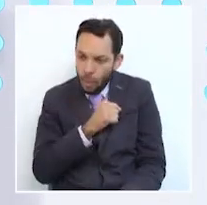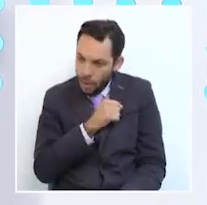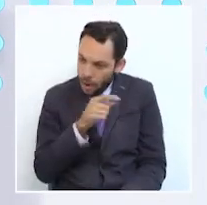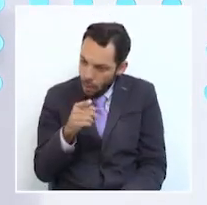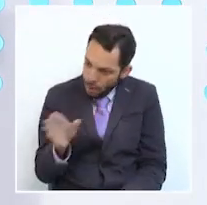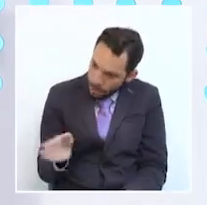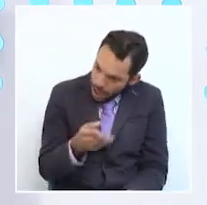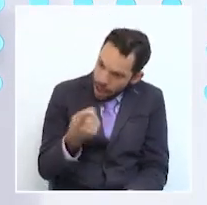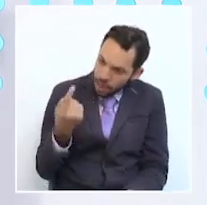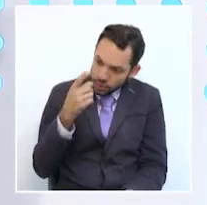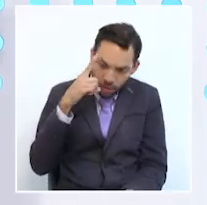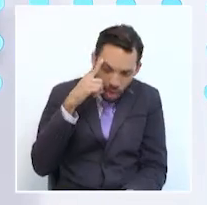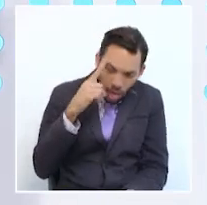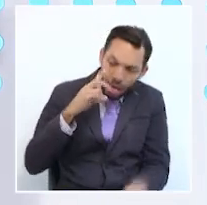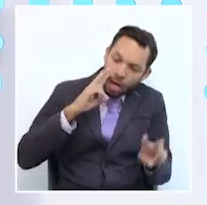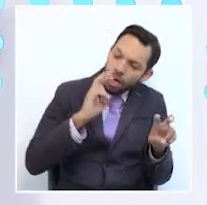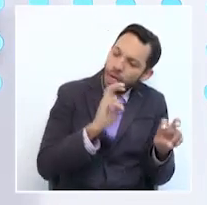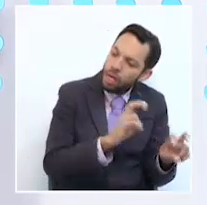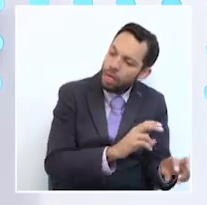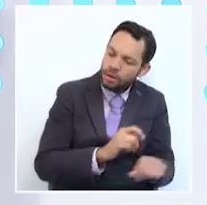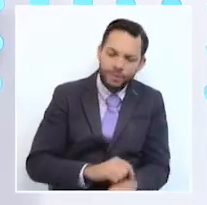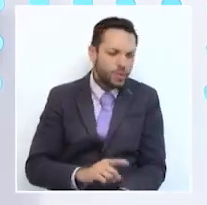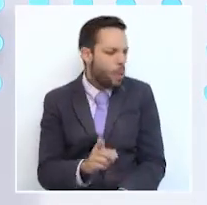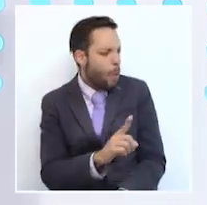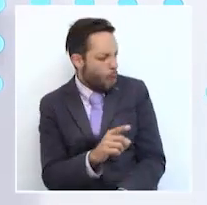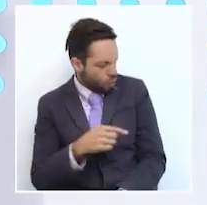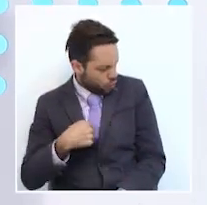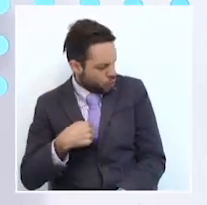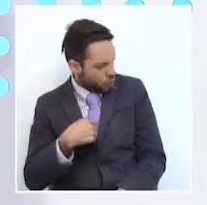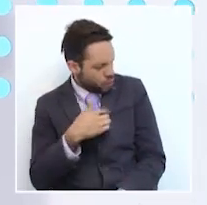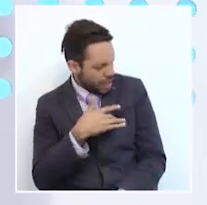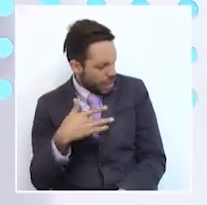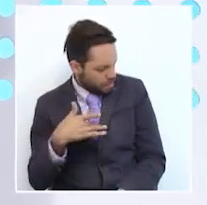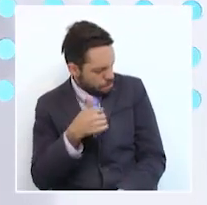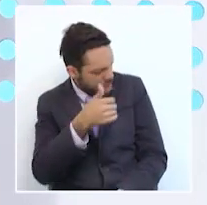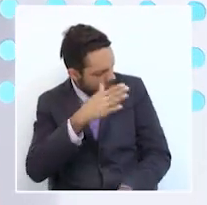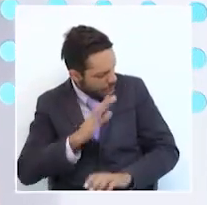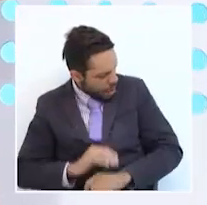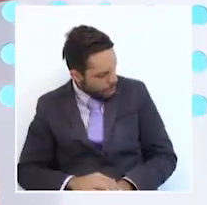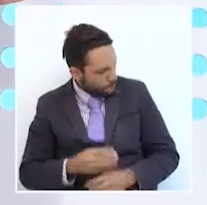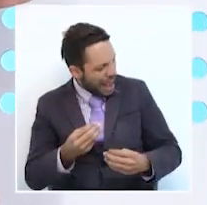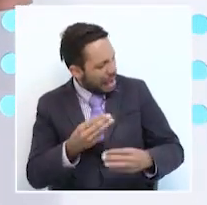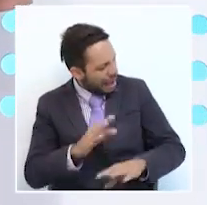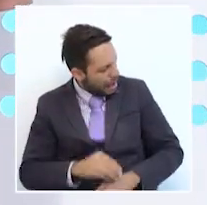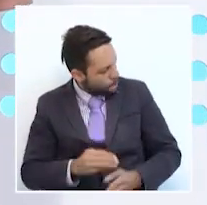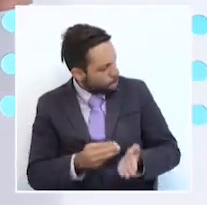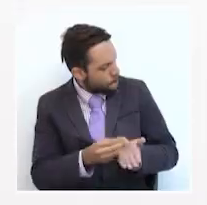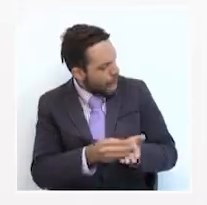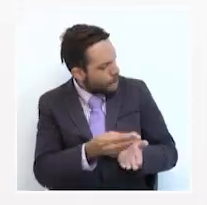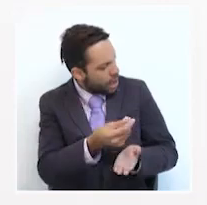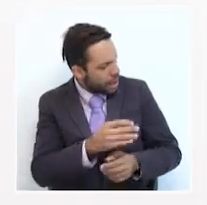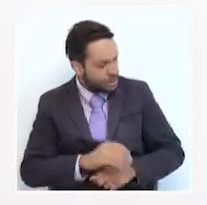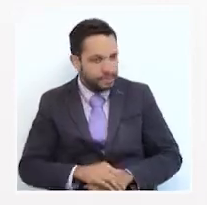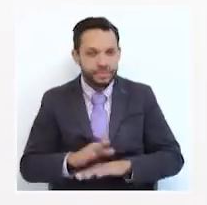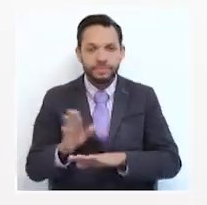haga es porque la gente consulta cuando está enferma en vez de consultar para no enfermarse